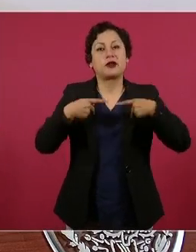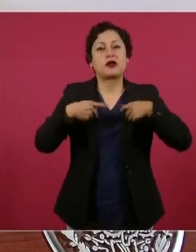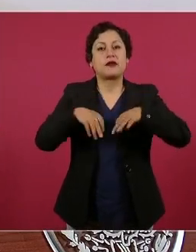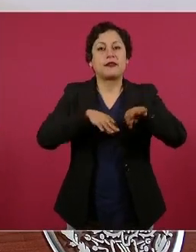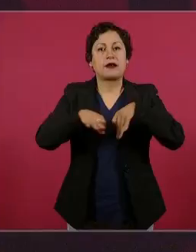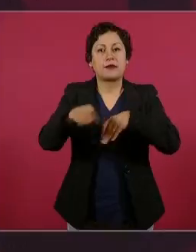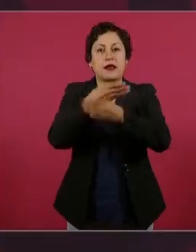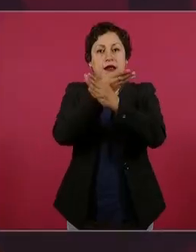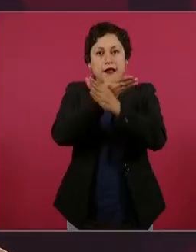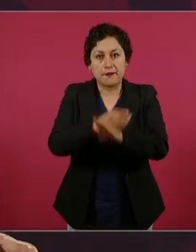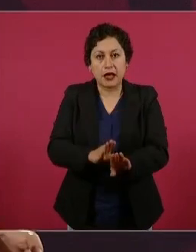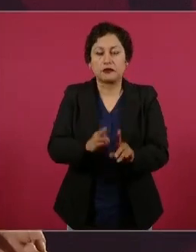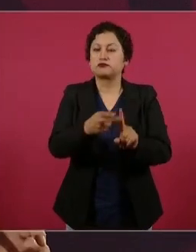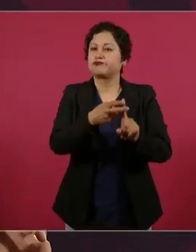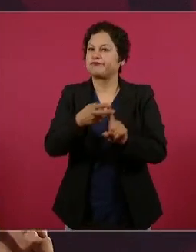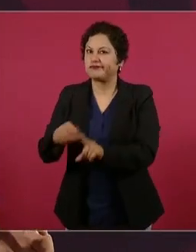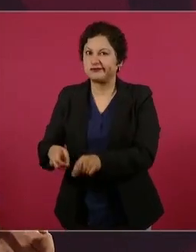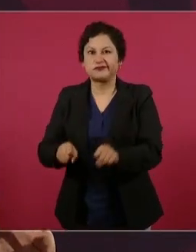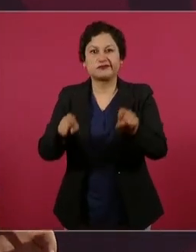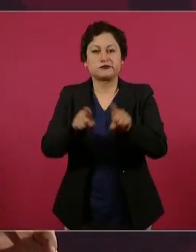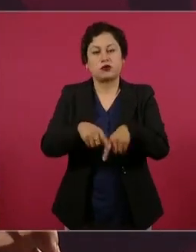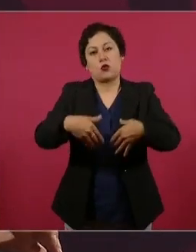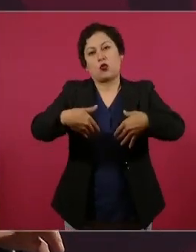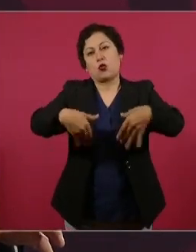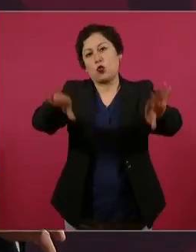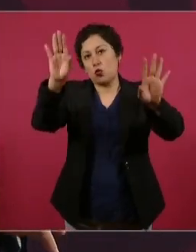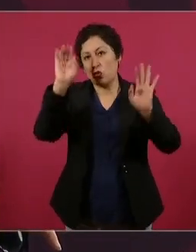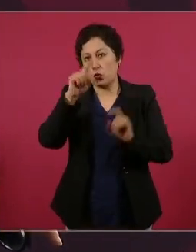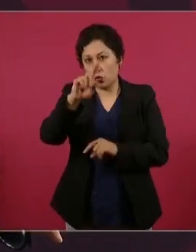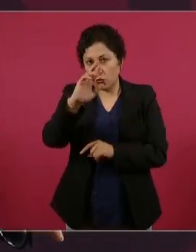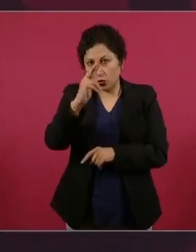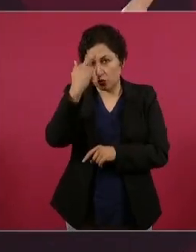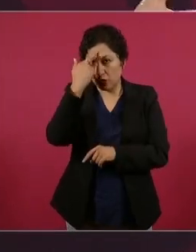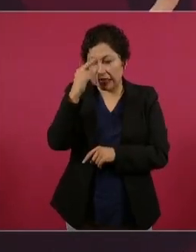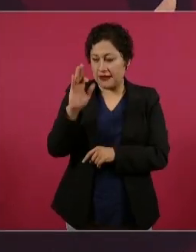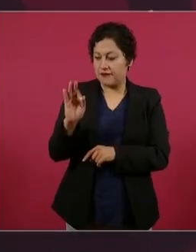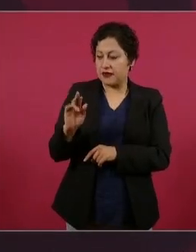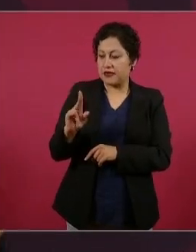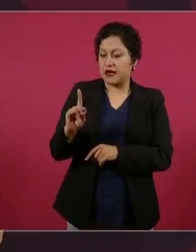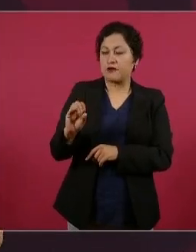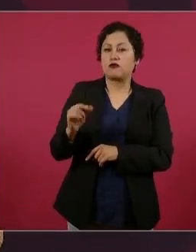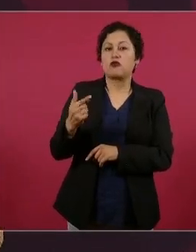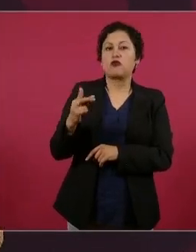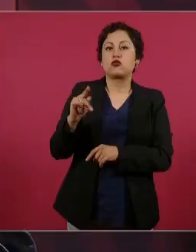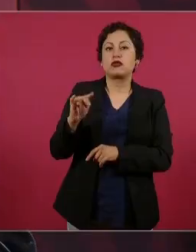Bueno, llegaron a secuestrar a Fernando Gutiérrez Barrios,